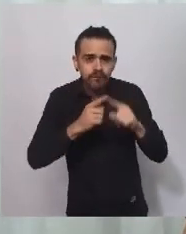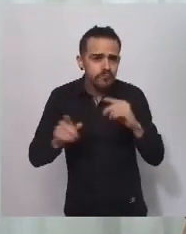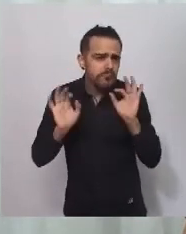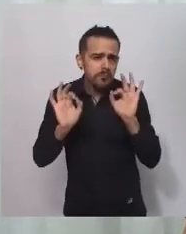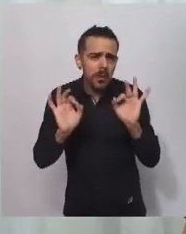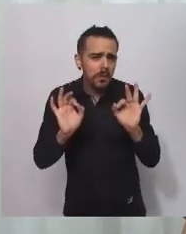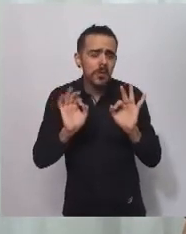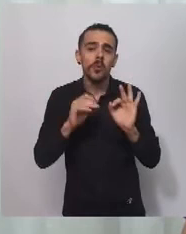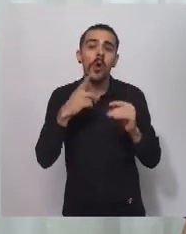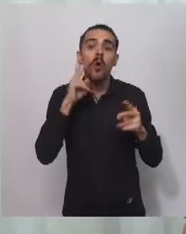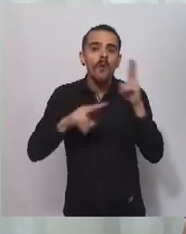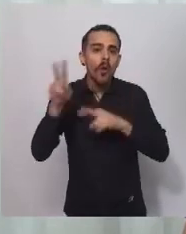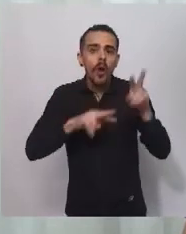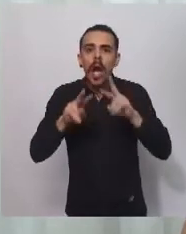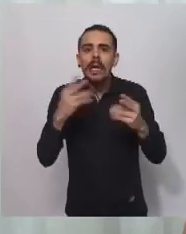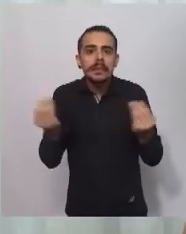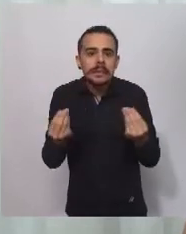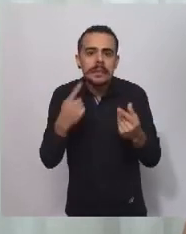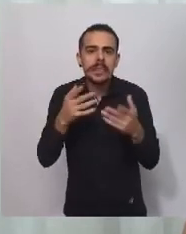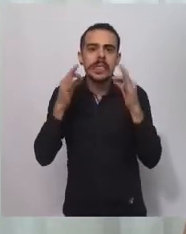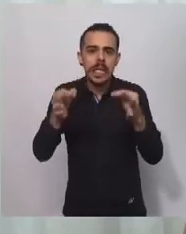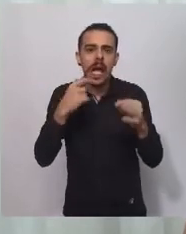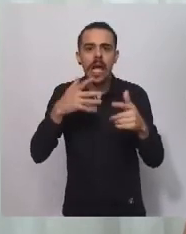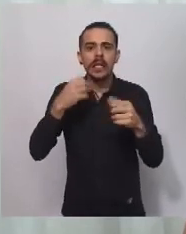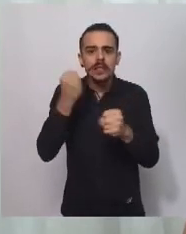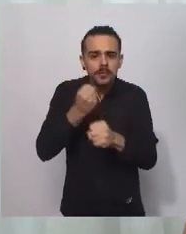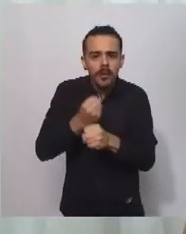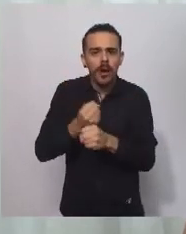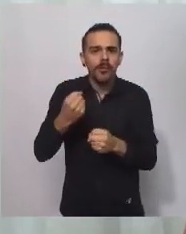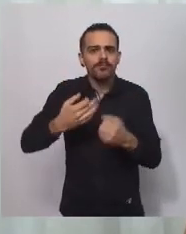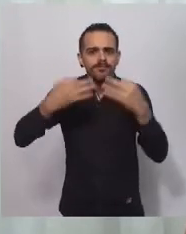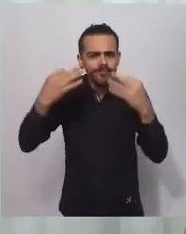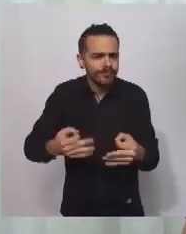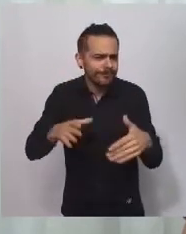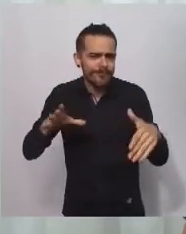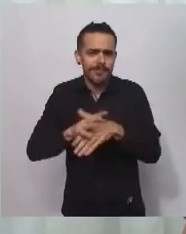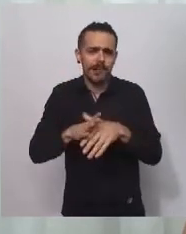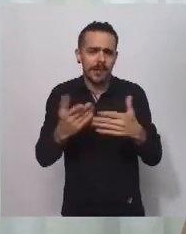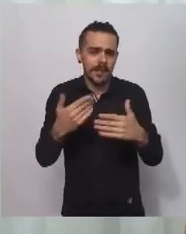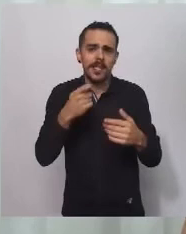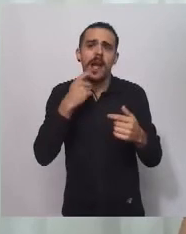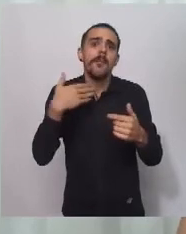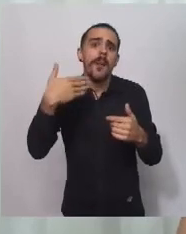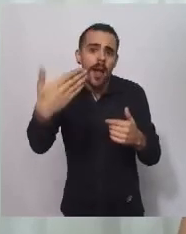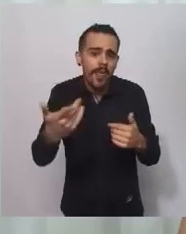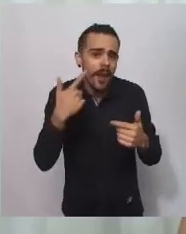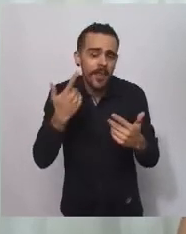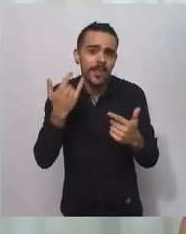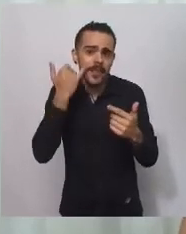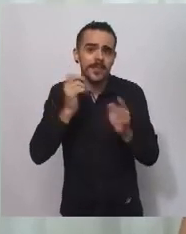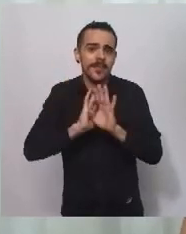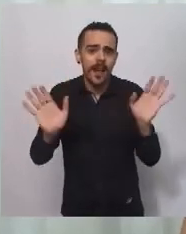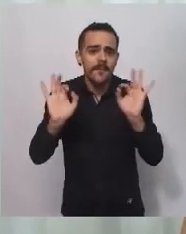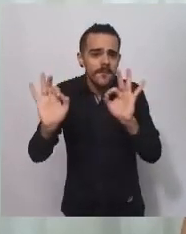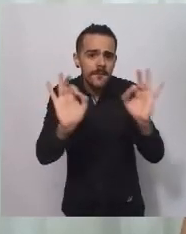casos las acciones que llevamos adelante la situación como se puede ver en la provincia la tenemos